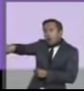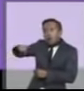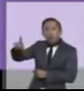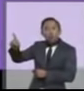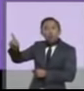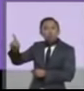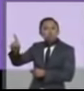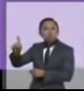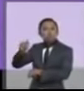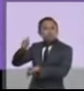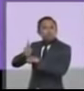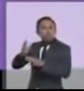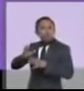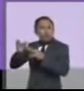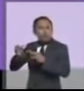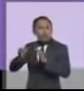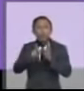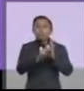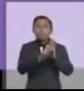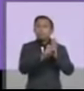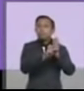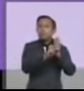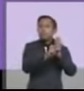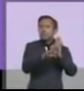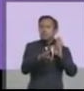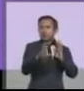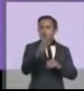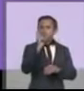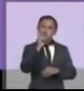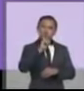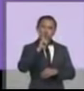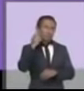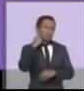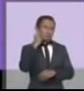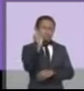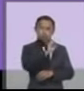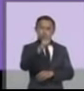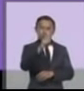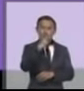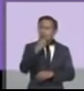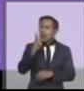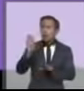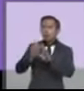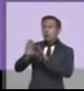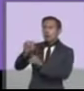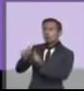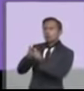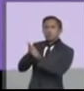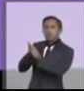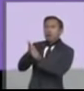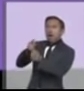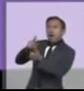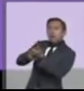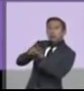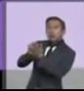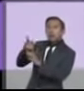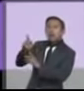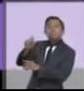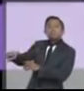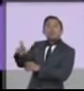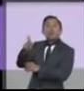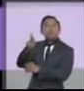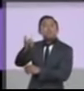periodista prestigiada dice que tenemos gestores del PRI. Y también puede ser que tengamos gestores de Morena o del